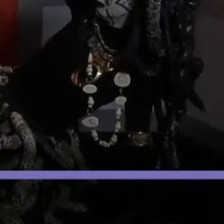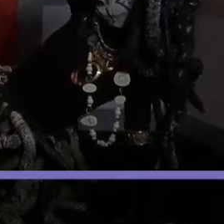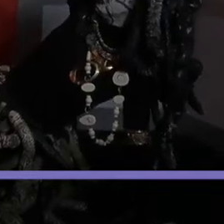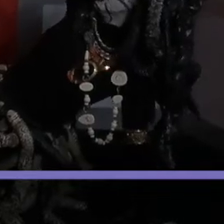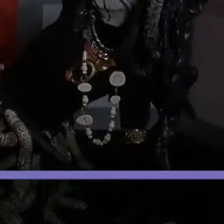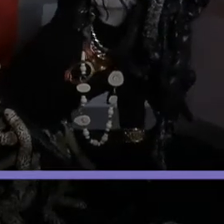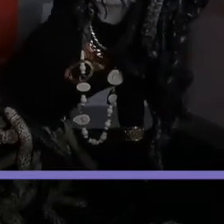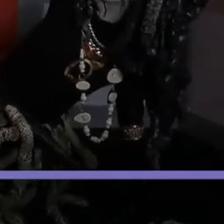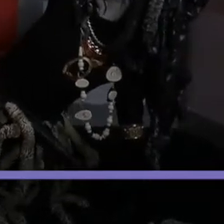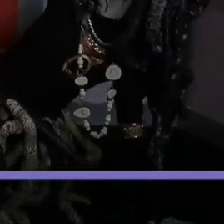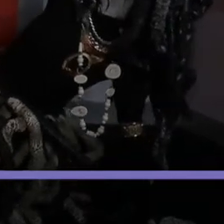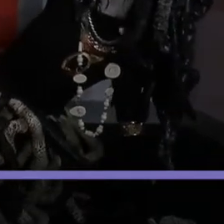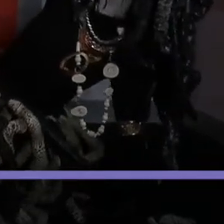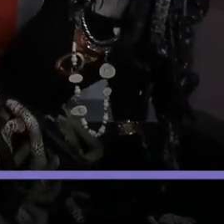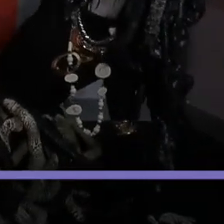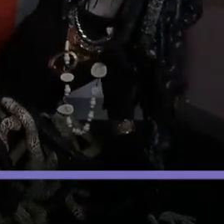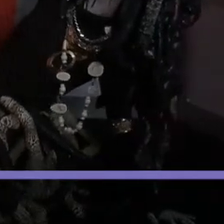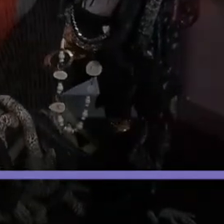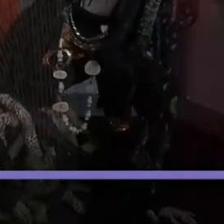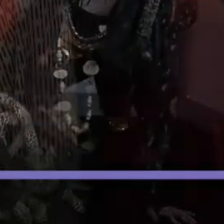aire.